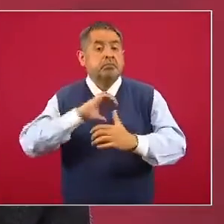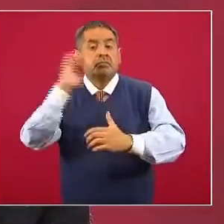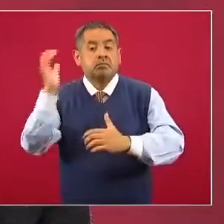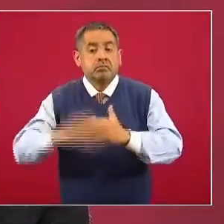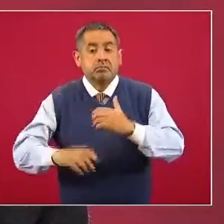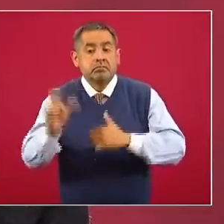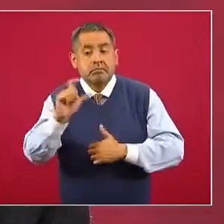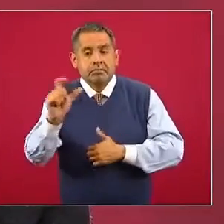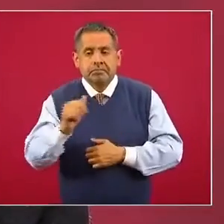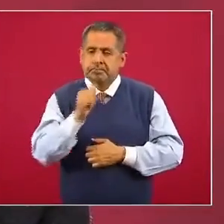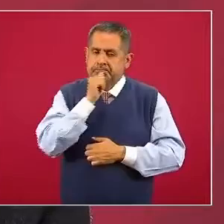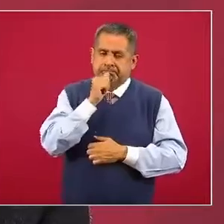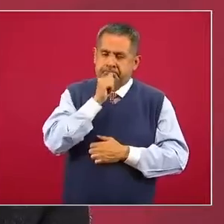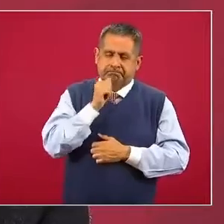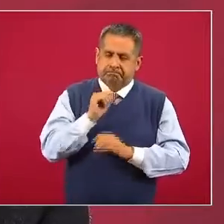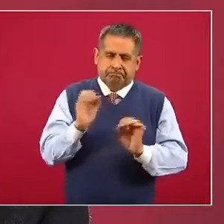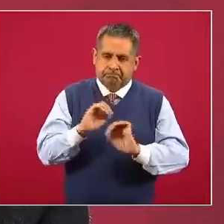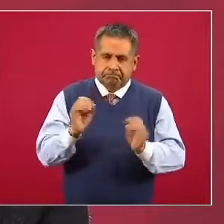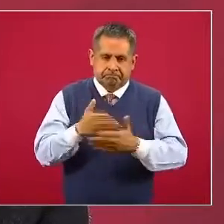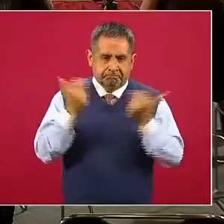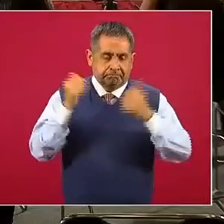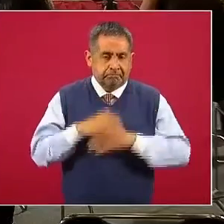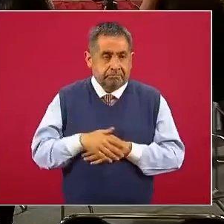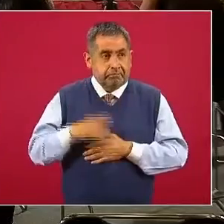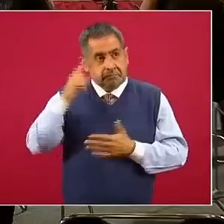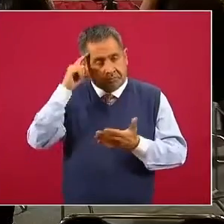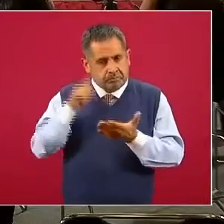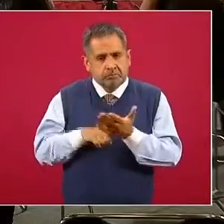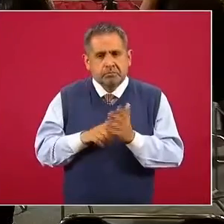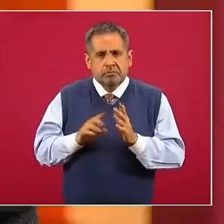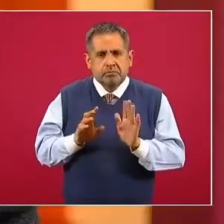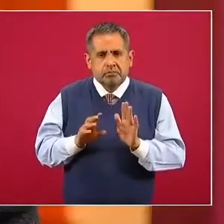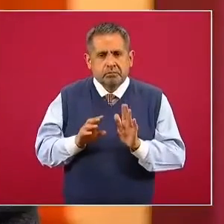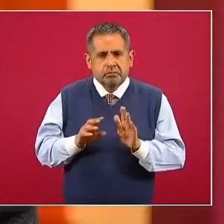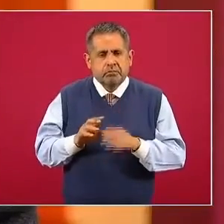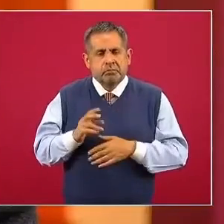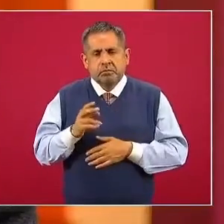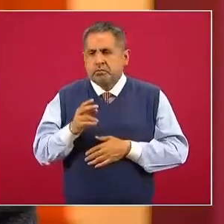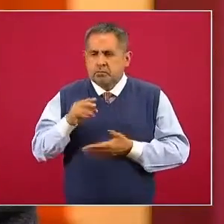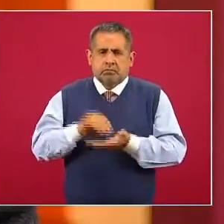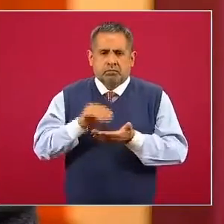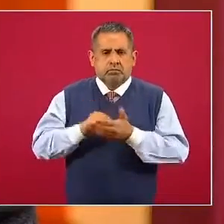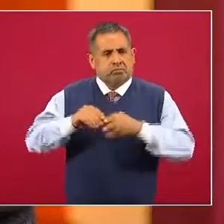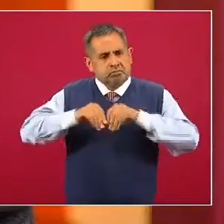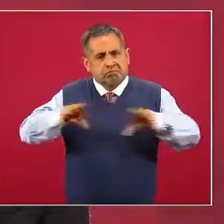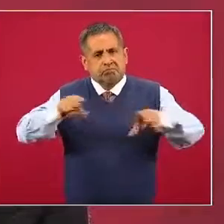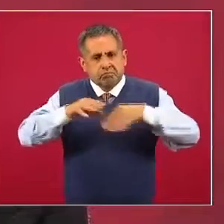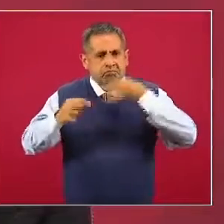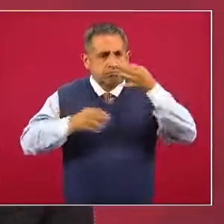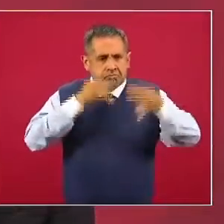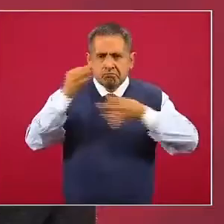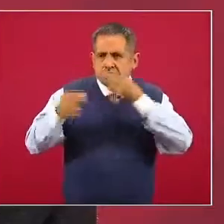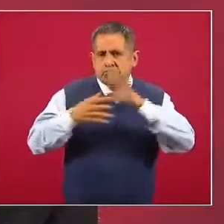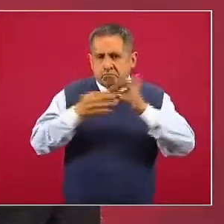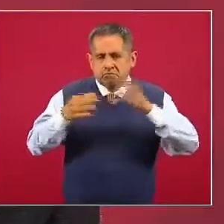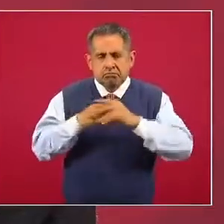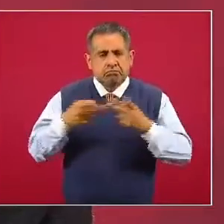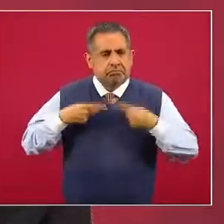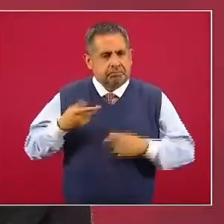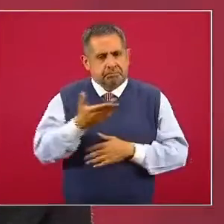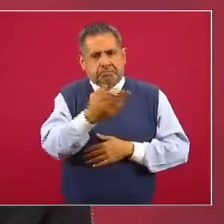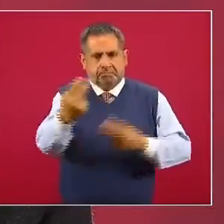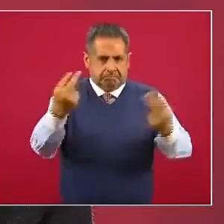terminar. Espero que todavía haya una utilidad pública de mantenerla y que la